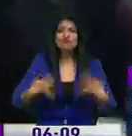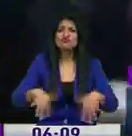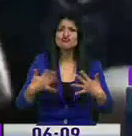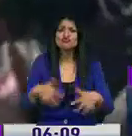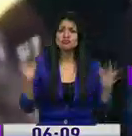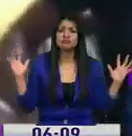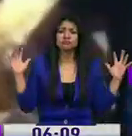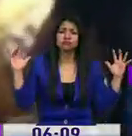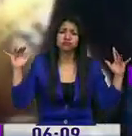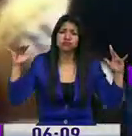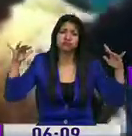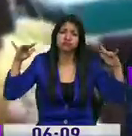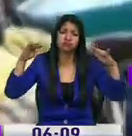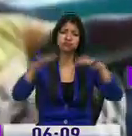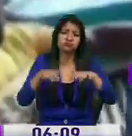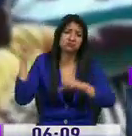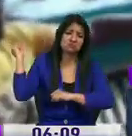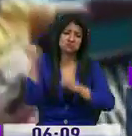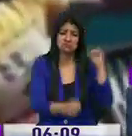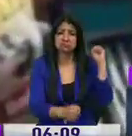multitud de encima